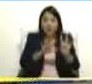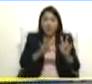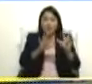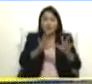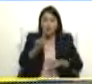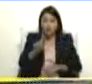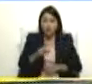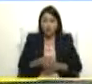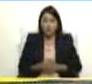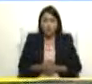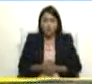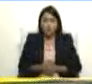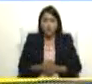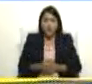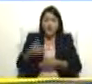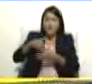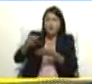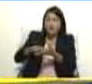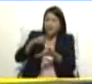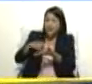10.326.981. Votos nulos,